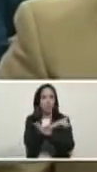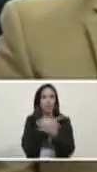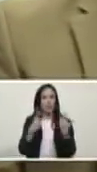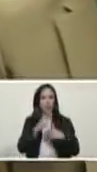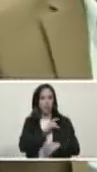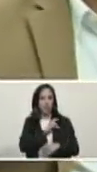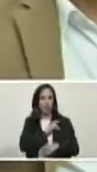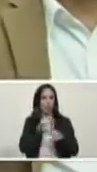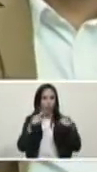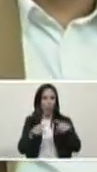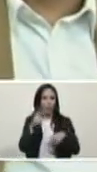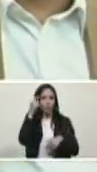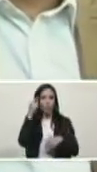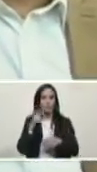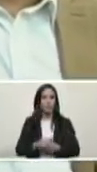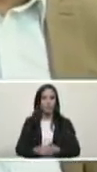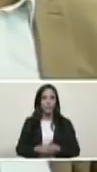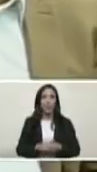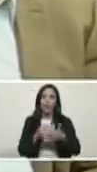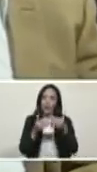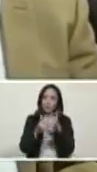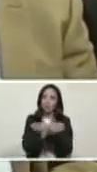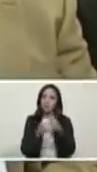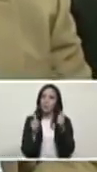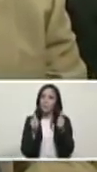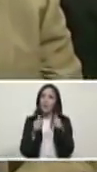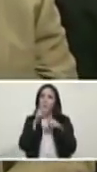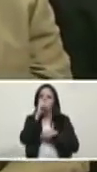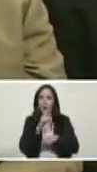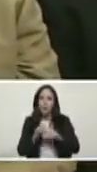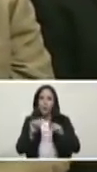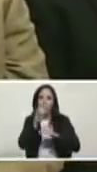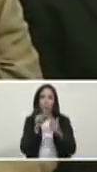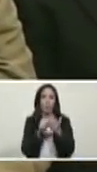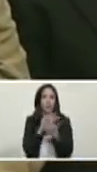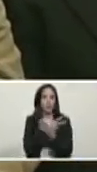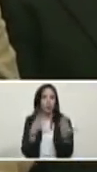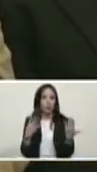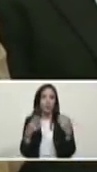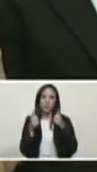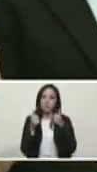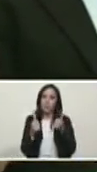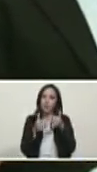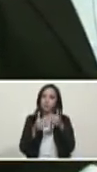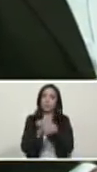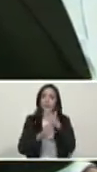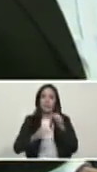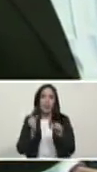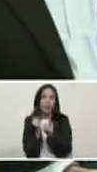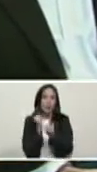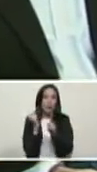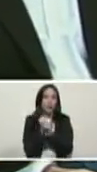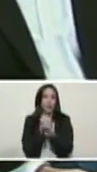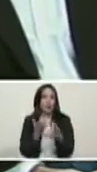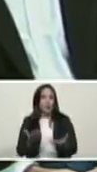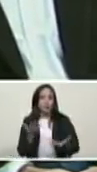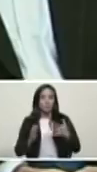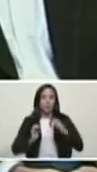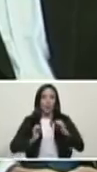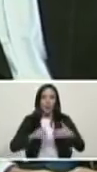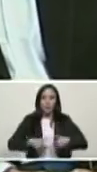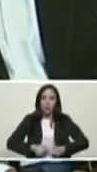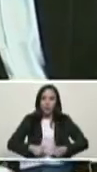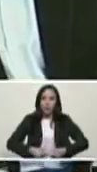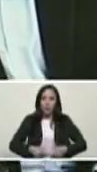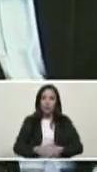enero un año arrancó bueno blanco intenso en el trabajo mi